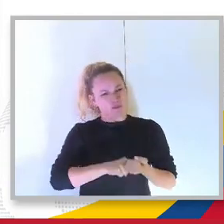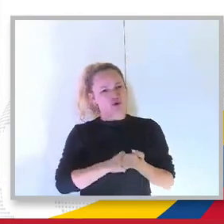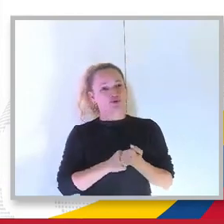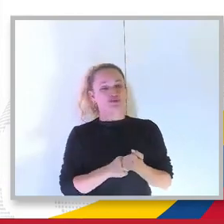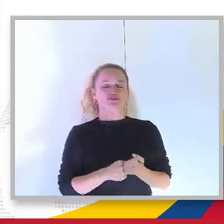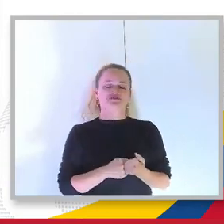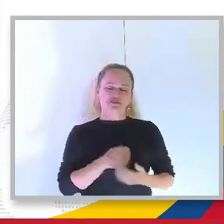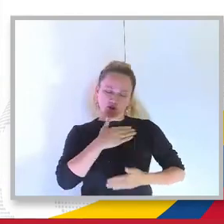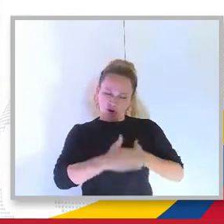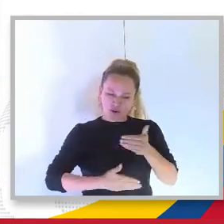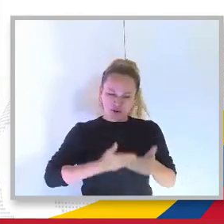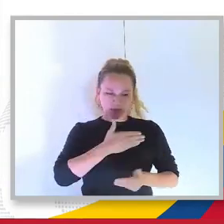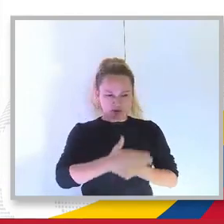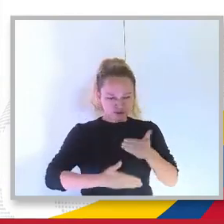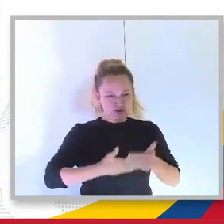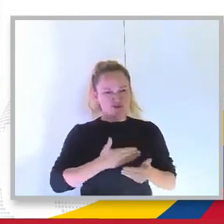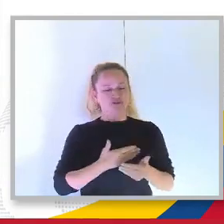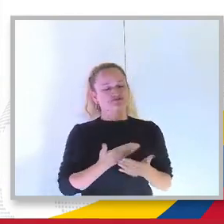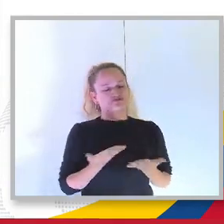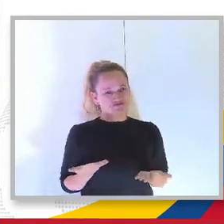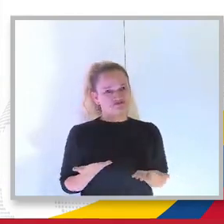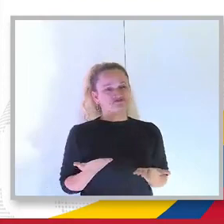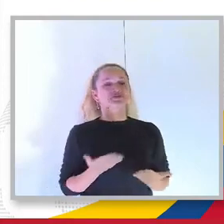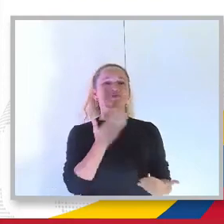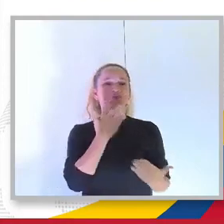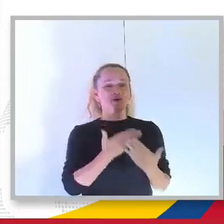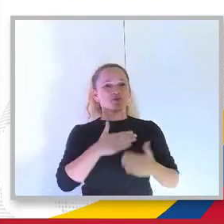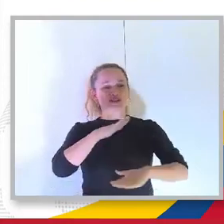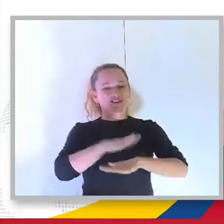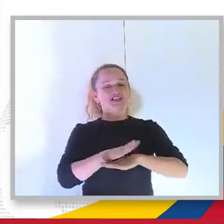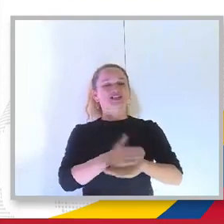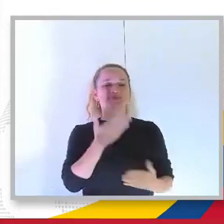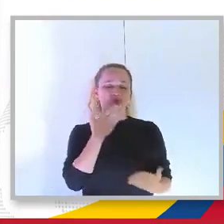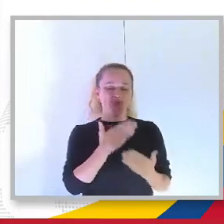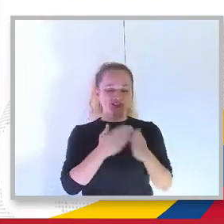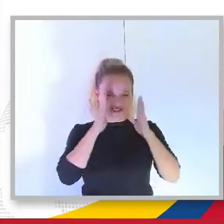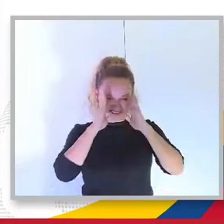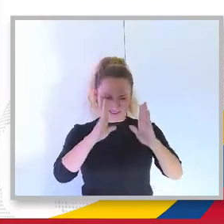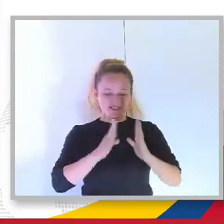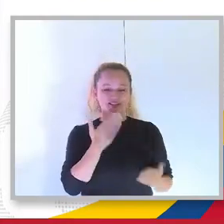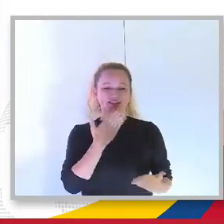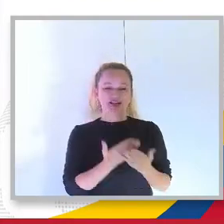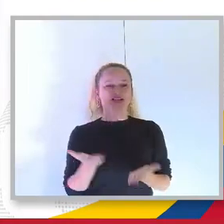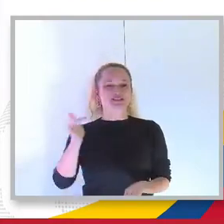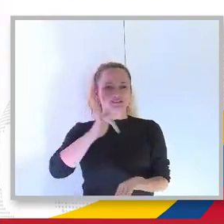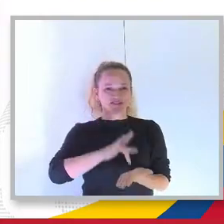lucha y todo este proceso con el hermano pueblo de Colombia. Muy buenas tardes y muchas gracias por estar acá presentes.